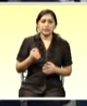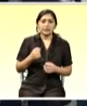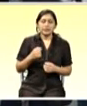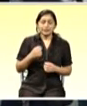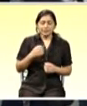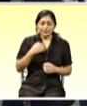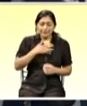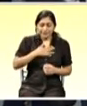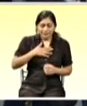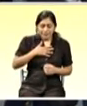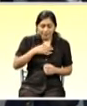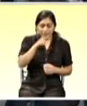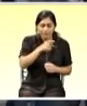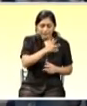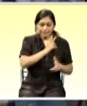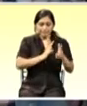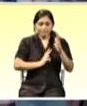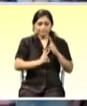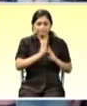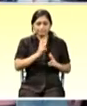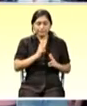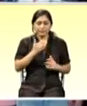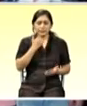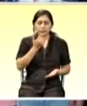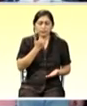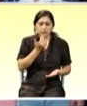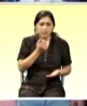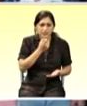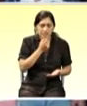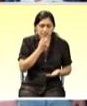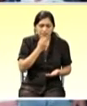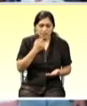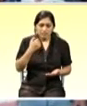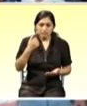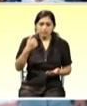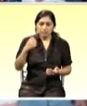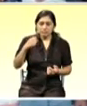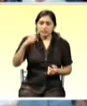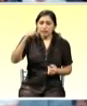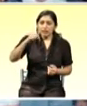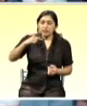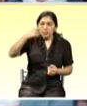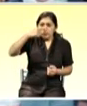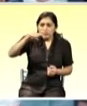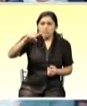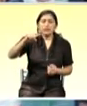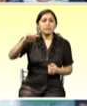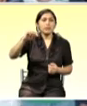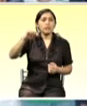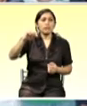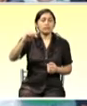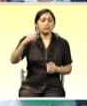voz. ¿Quién sabe si las palabras que acabo de oír son el último llamado que me